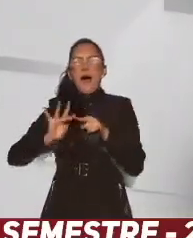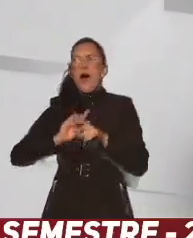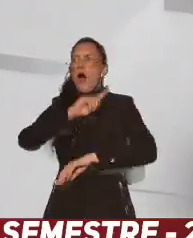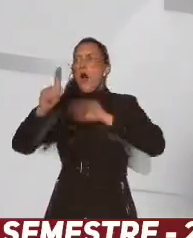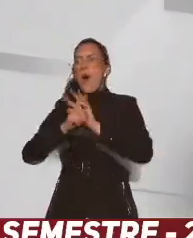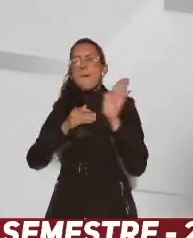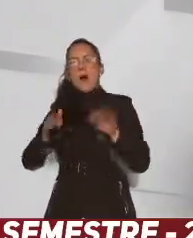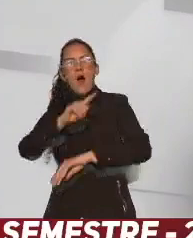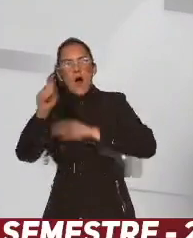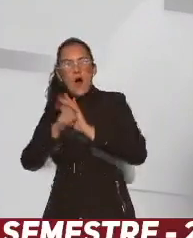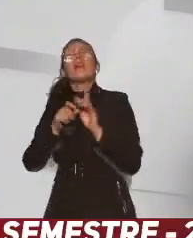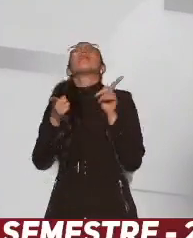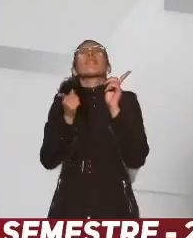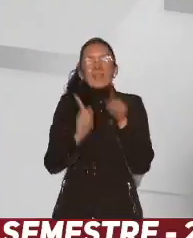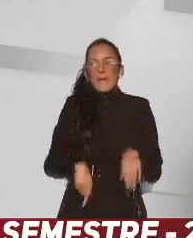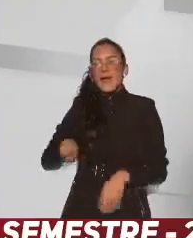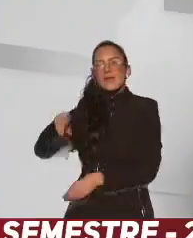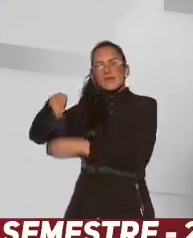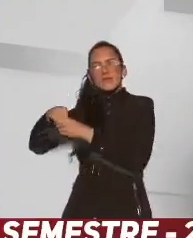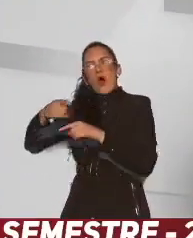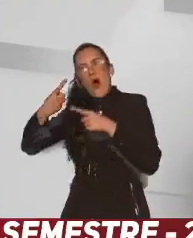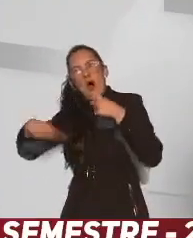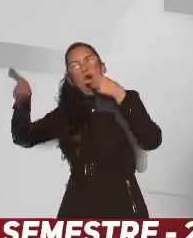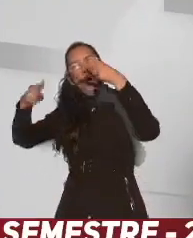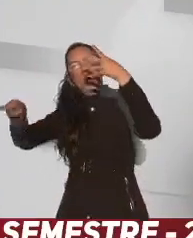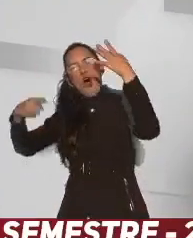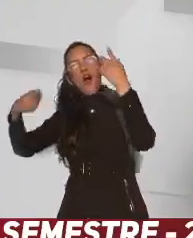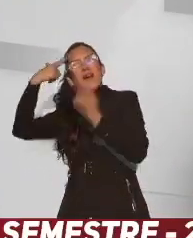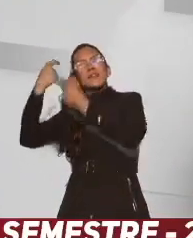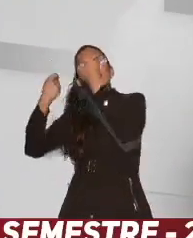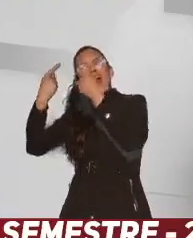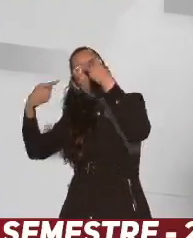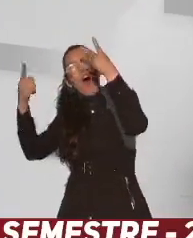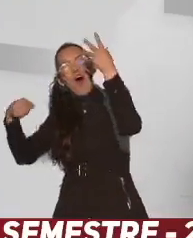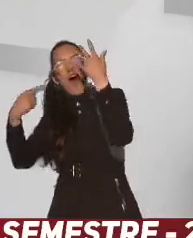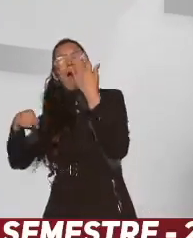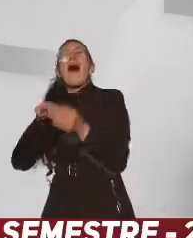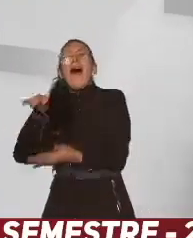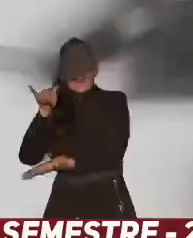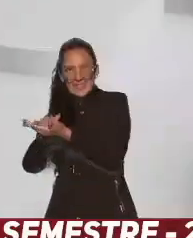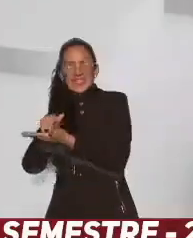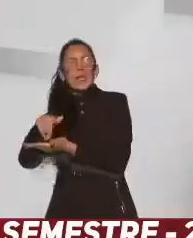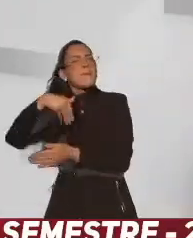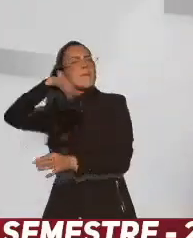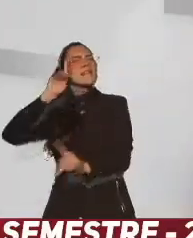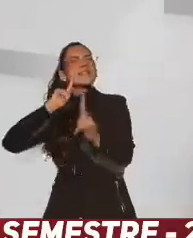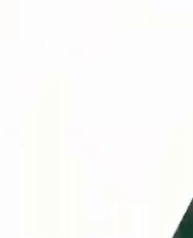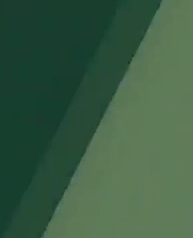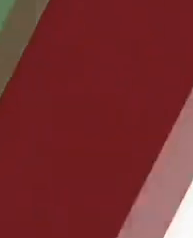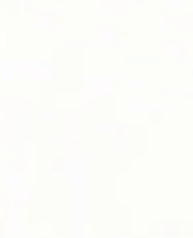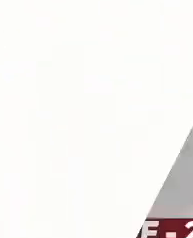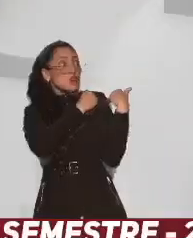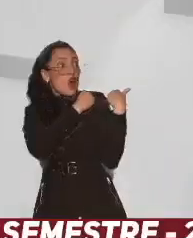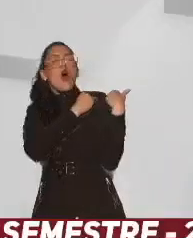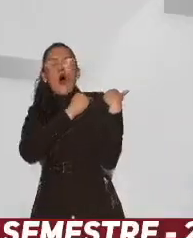nuevas capacidades que le permitan al Ejército el cumplimiento de la misión.